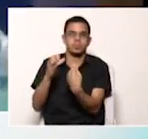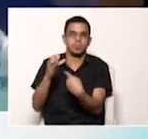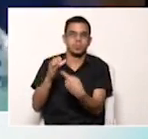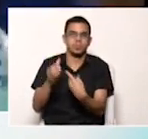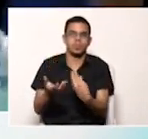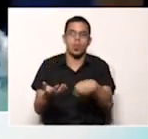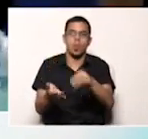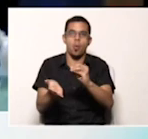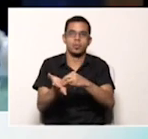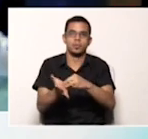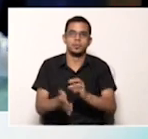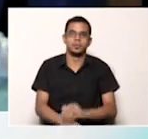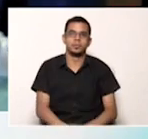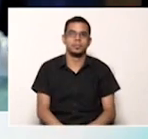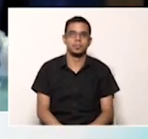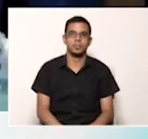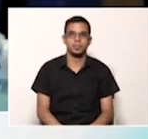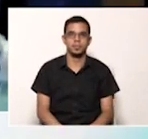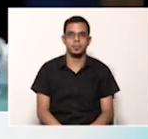Mezclamos nuevamente.